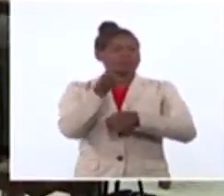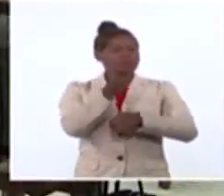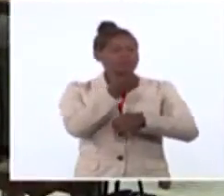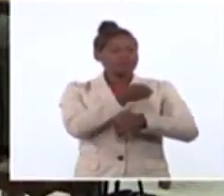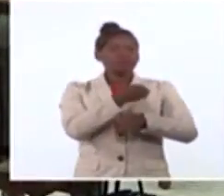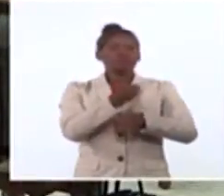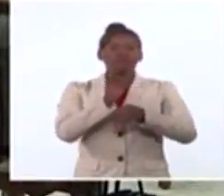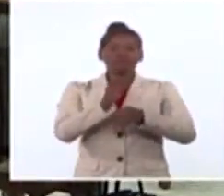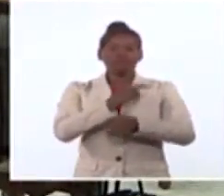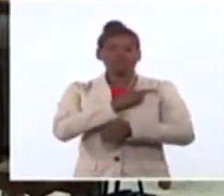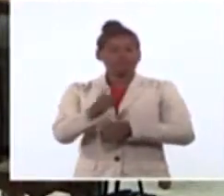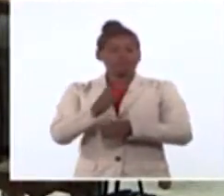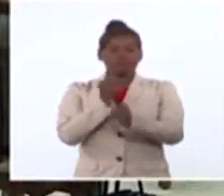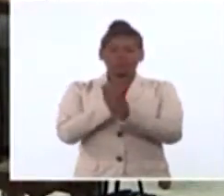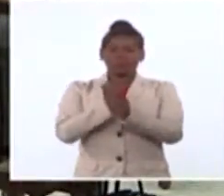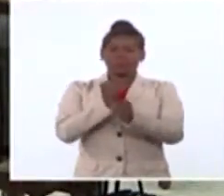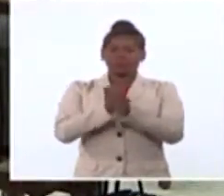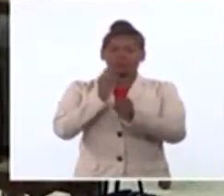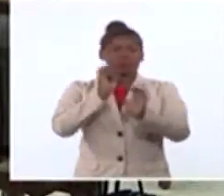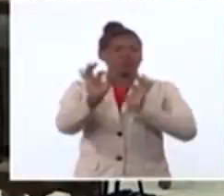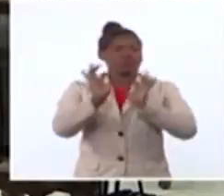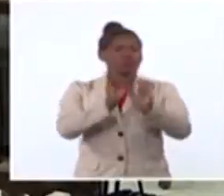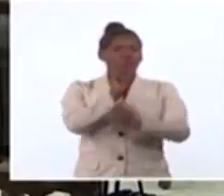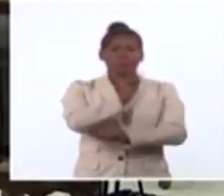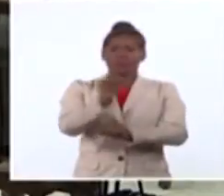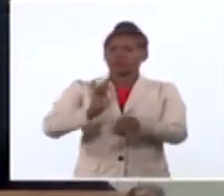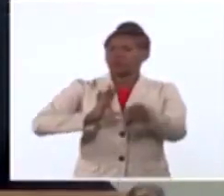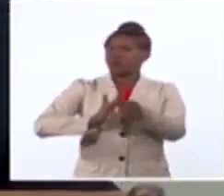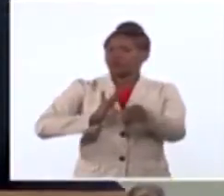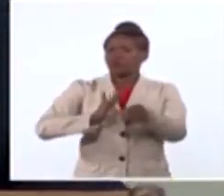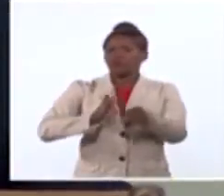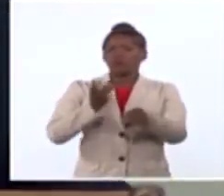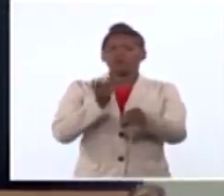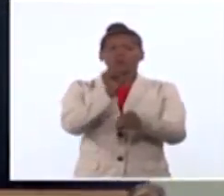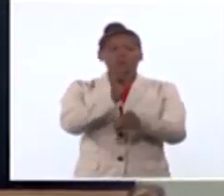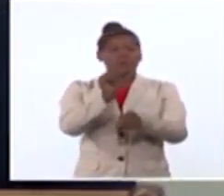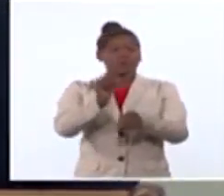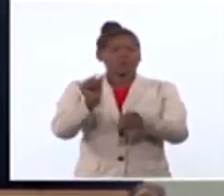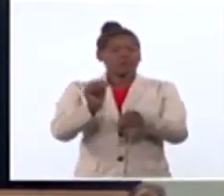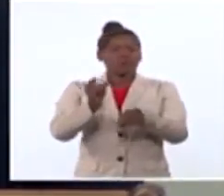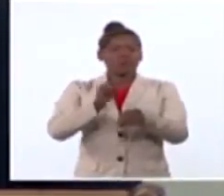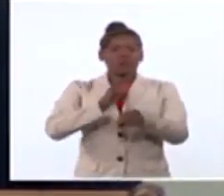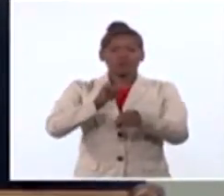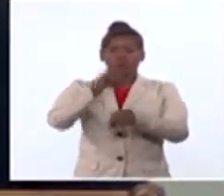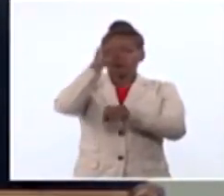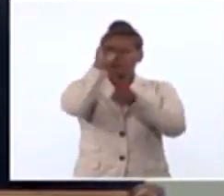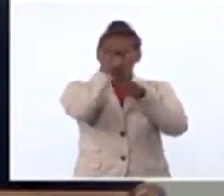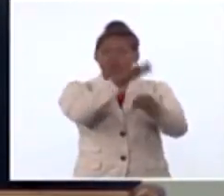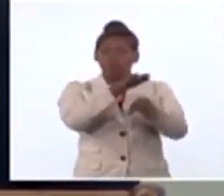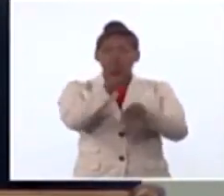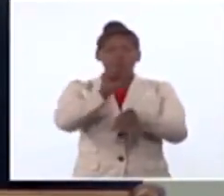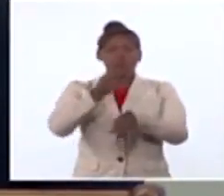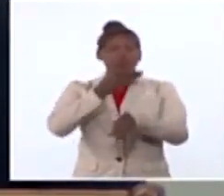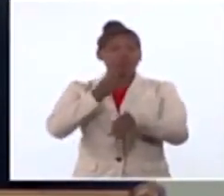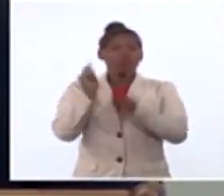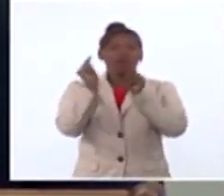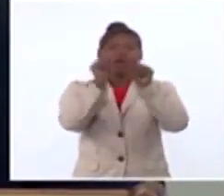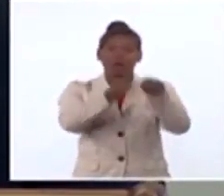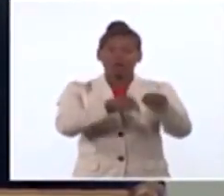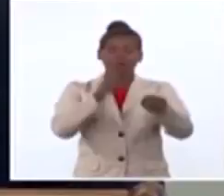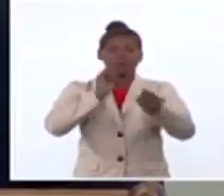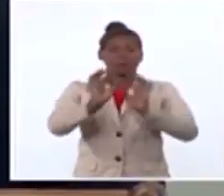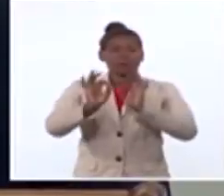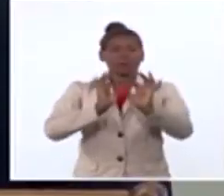a los enfermos, a sus familiares, prevenir contagios, proteger a las personas en